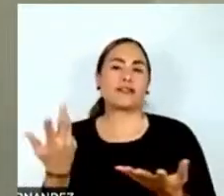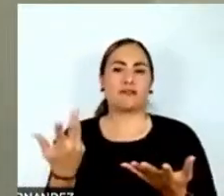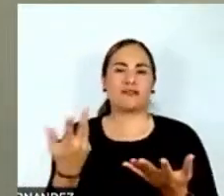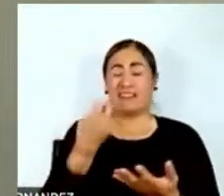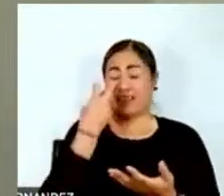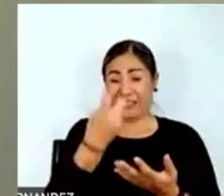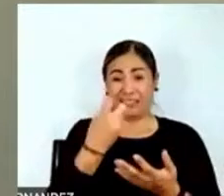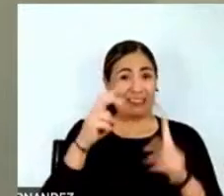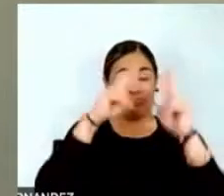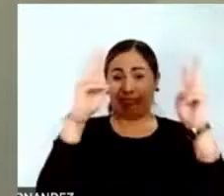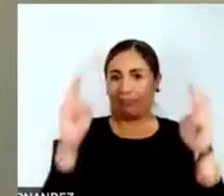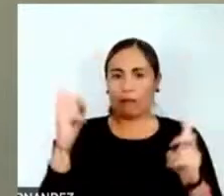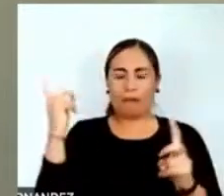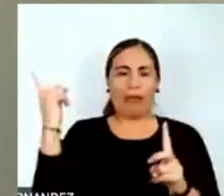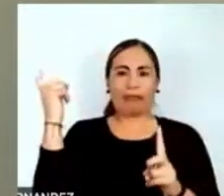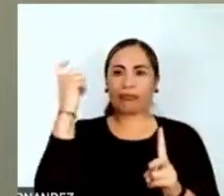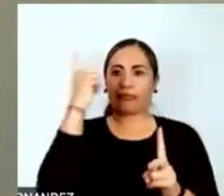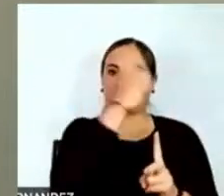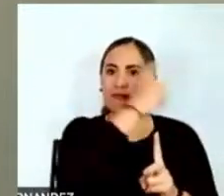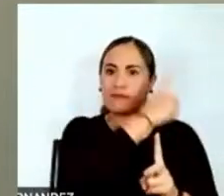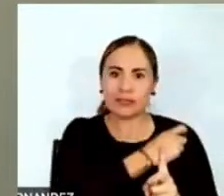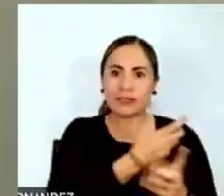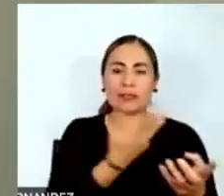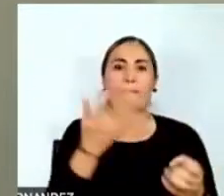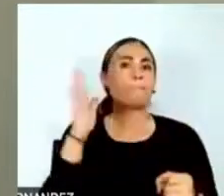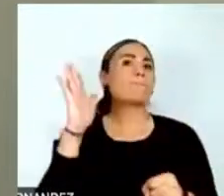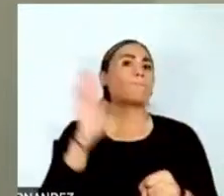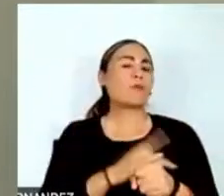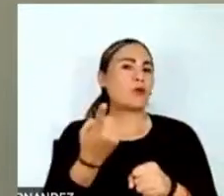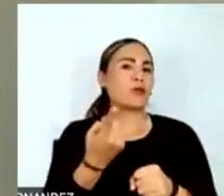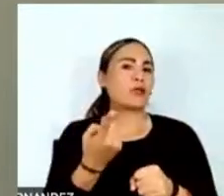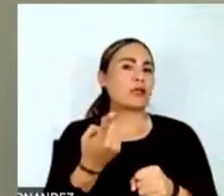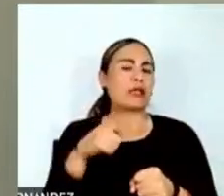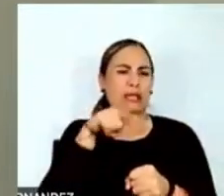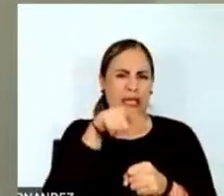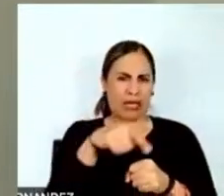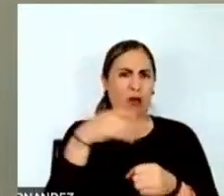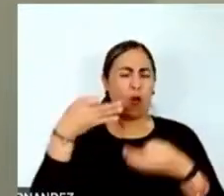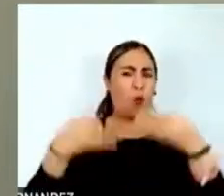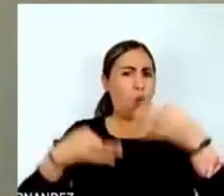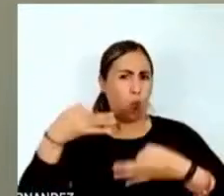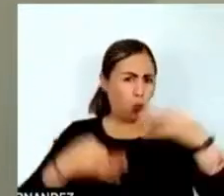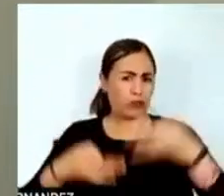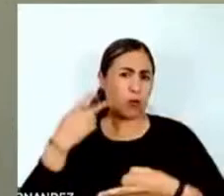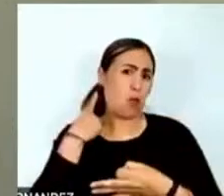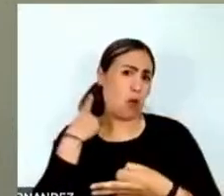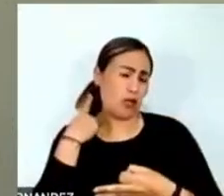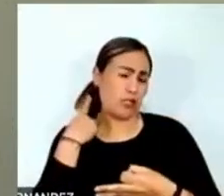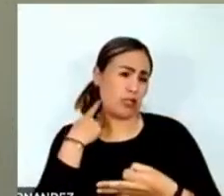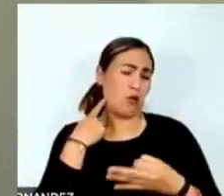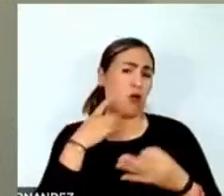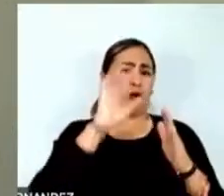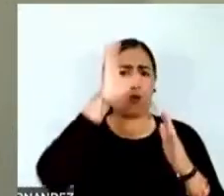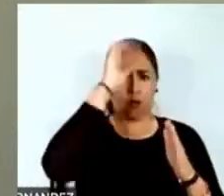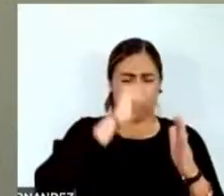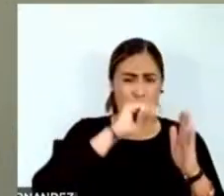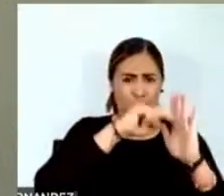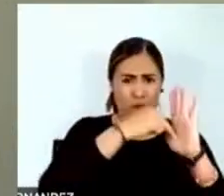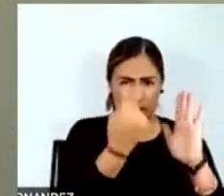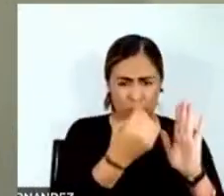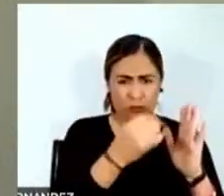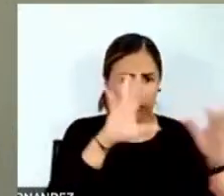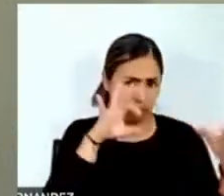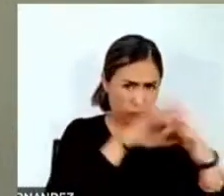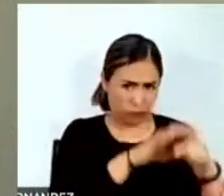porque una primera discusión es si el juicio político se ajusta o no a la Convención. si el juicio político no